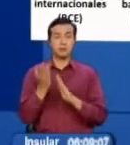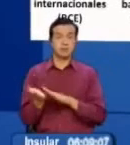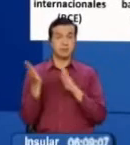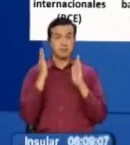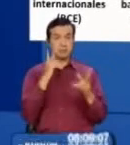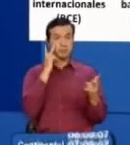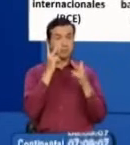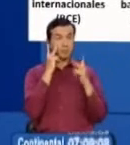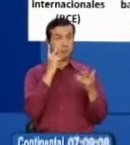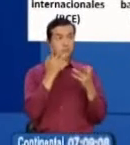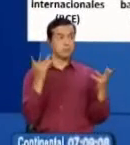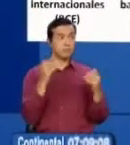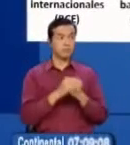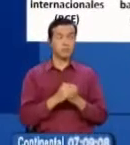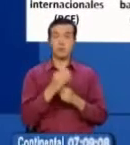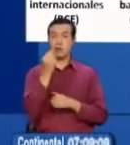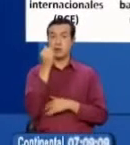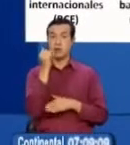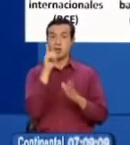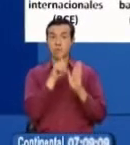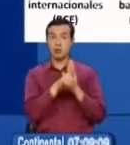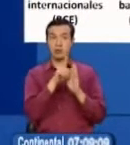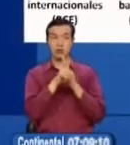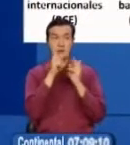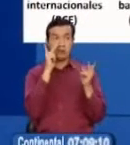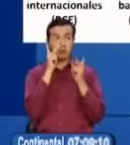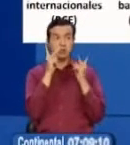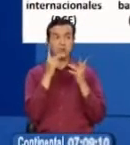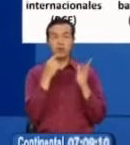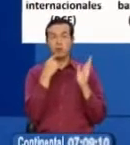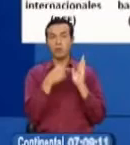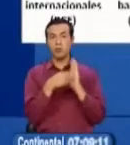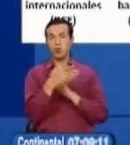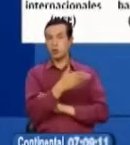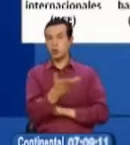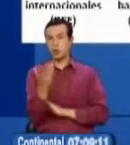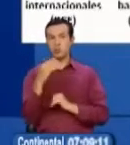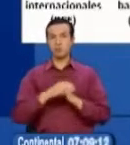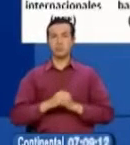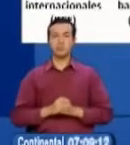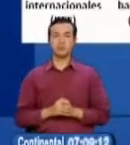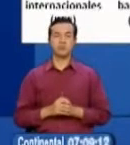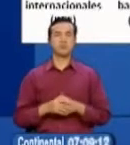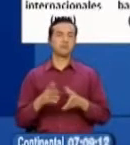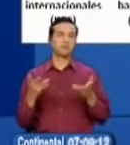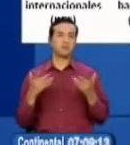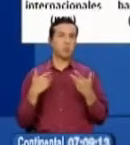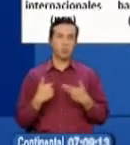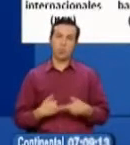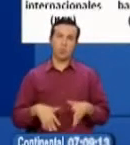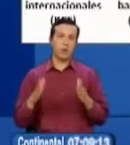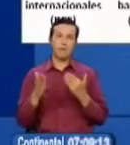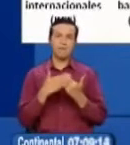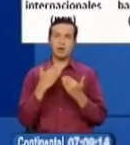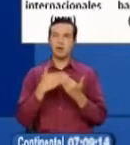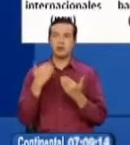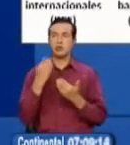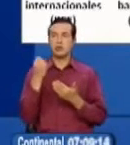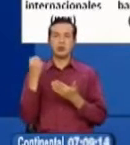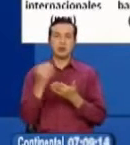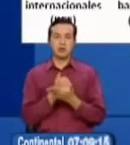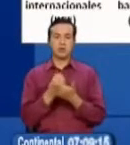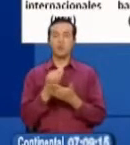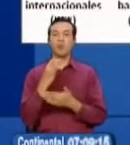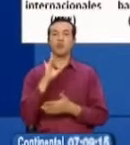puedes apreciar que los depósitos a la vista, es decir, aquellos que puedes tú sacar con facilidad, han incrementado